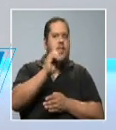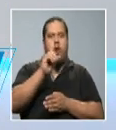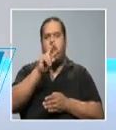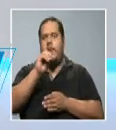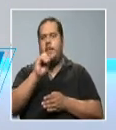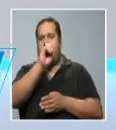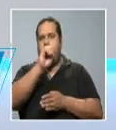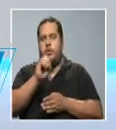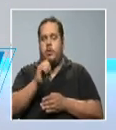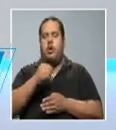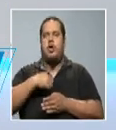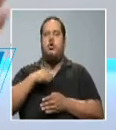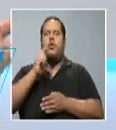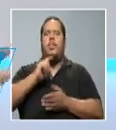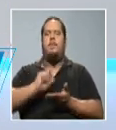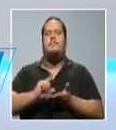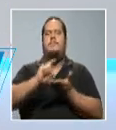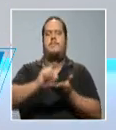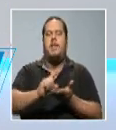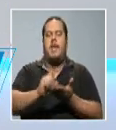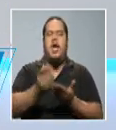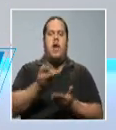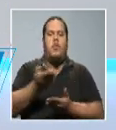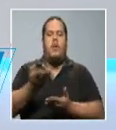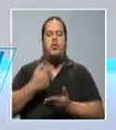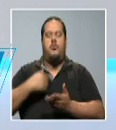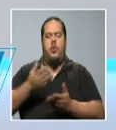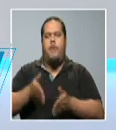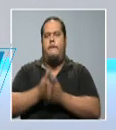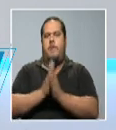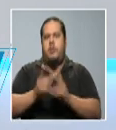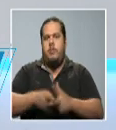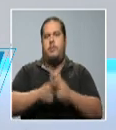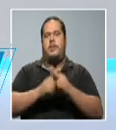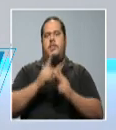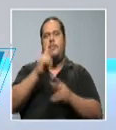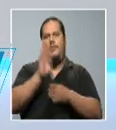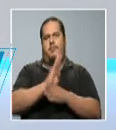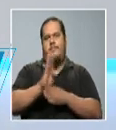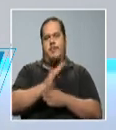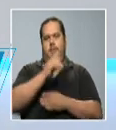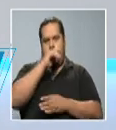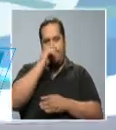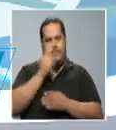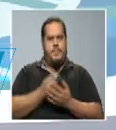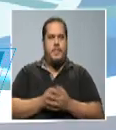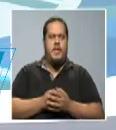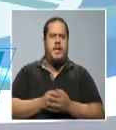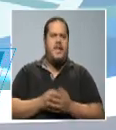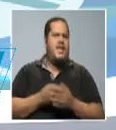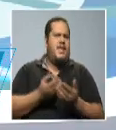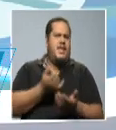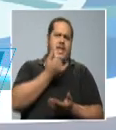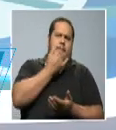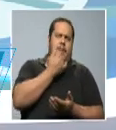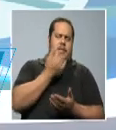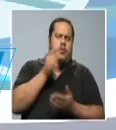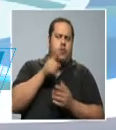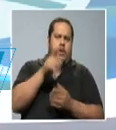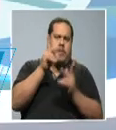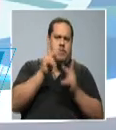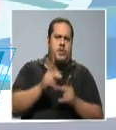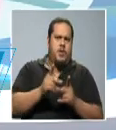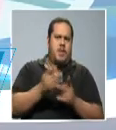que yo debo aportar a la hora de solicitar un préstamo en la entidad financiera. ¿Y qué pasa con aquellas personas que tienen manchado su